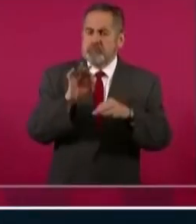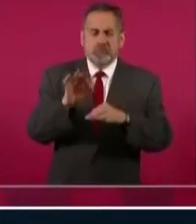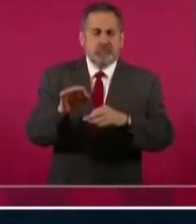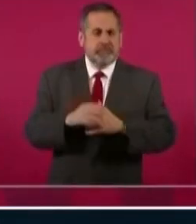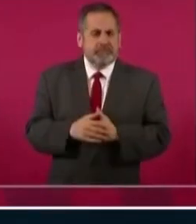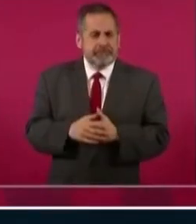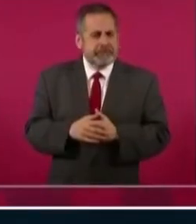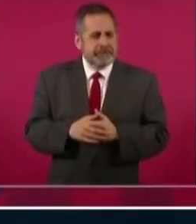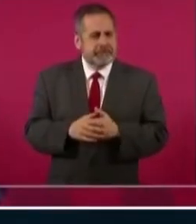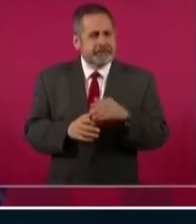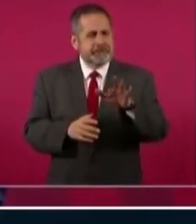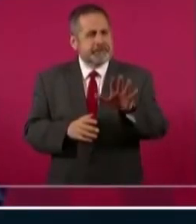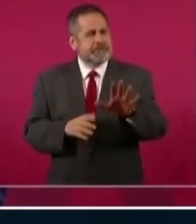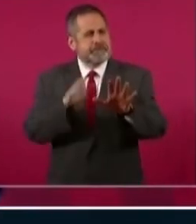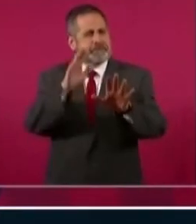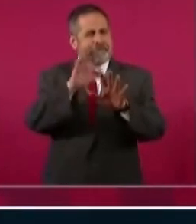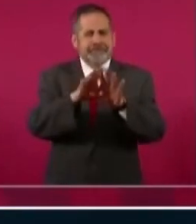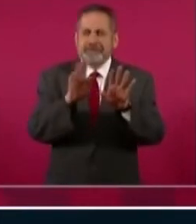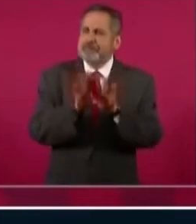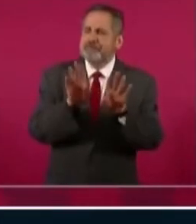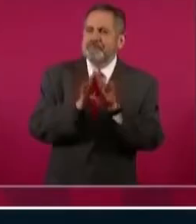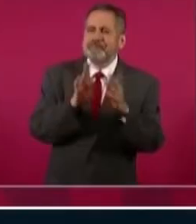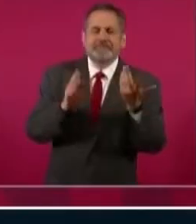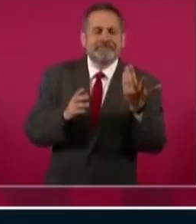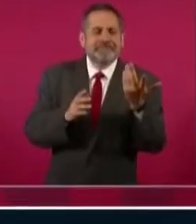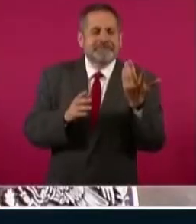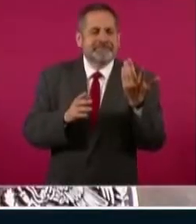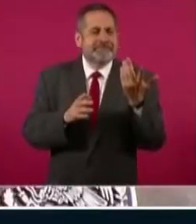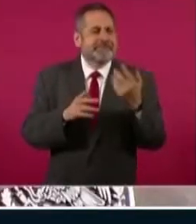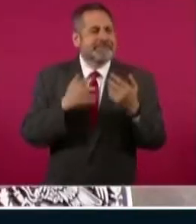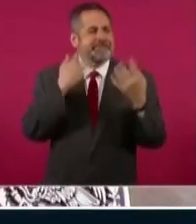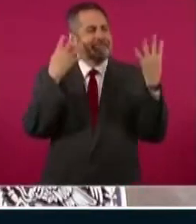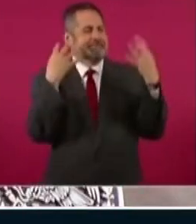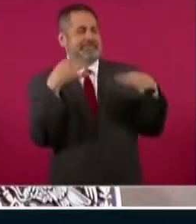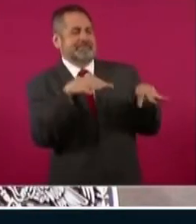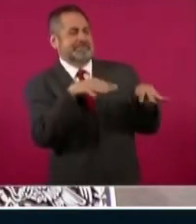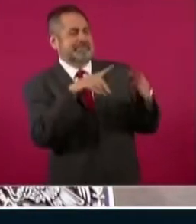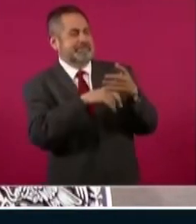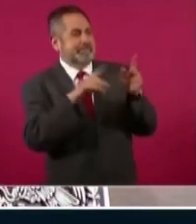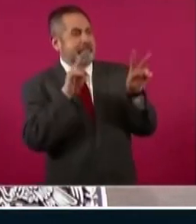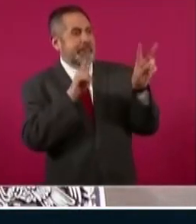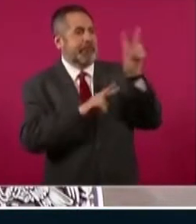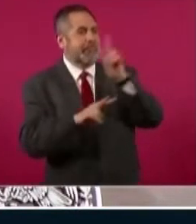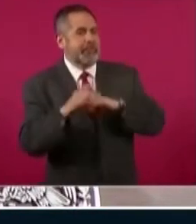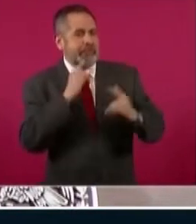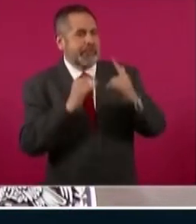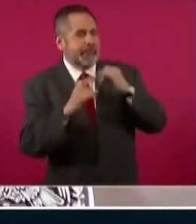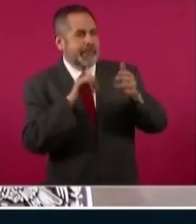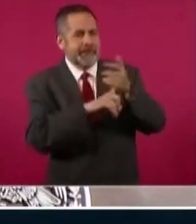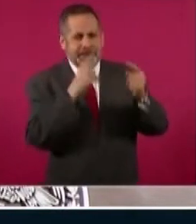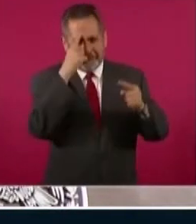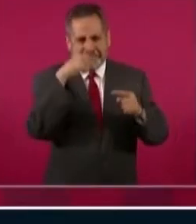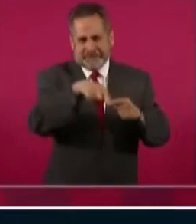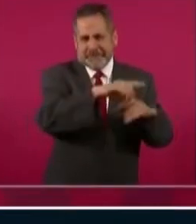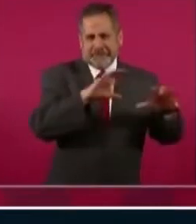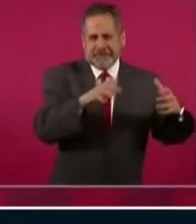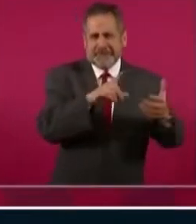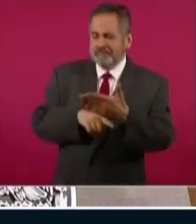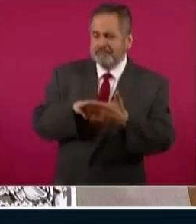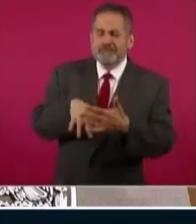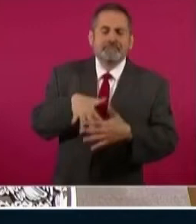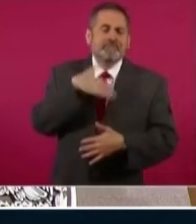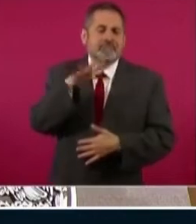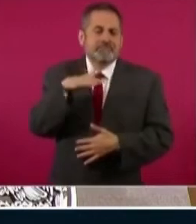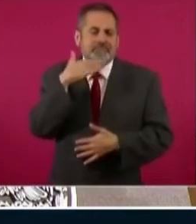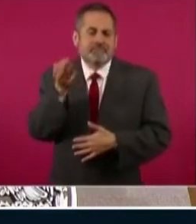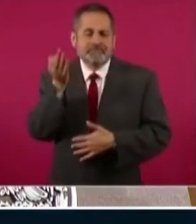de rédito para él. Esto es, todo el discurso, todas las acciones, aun cuando